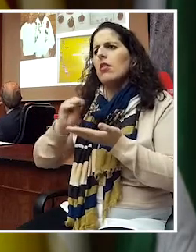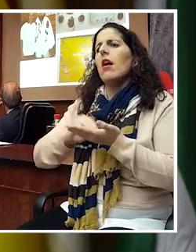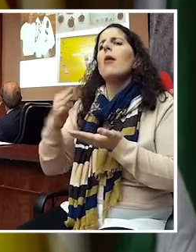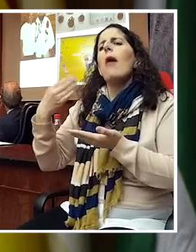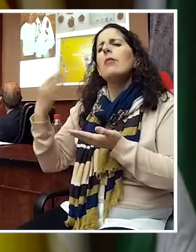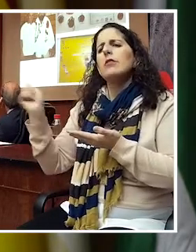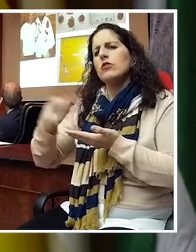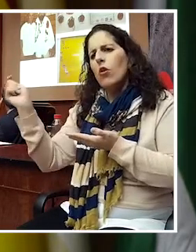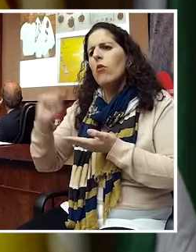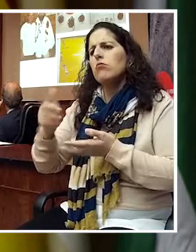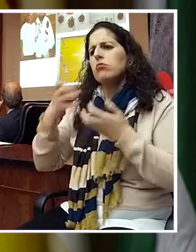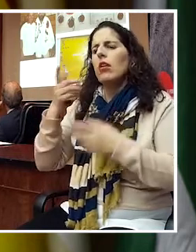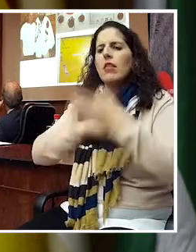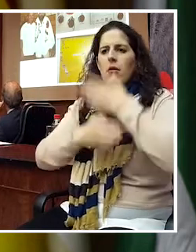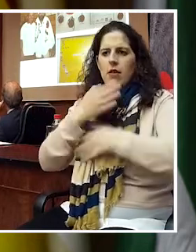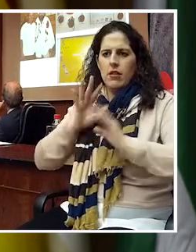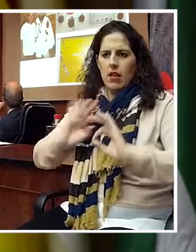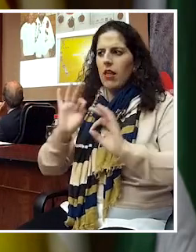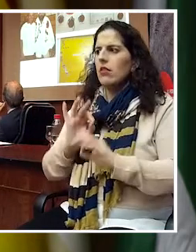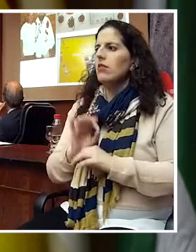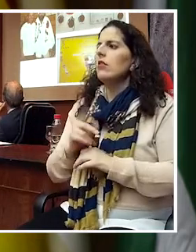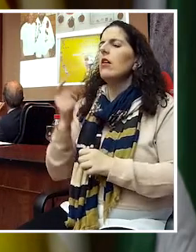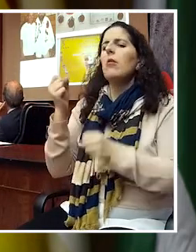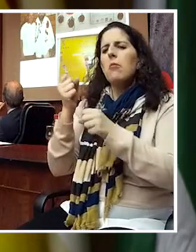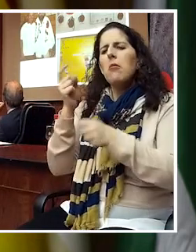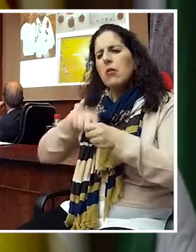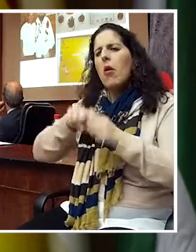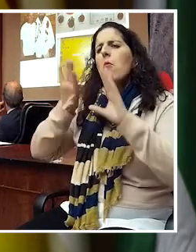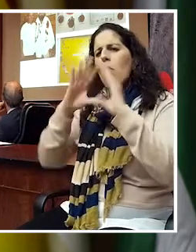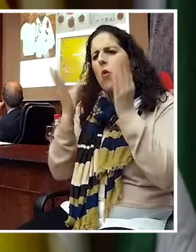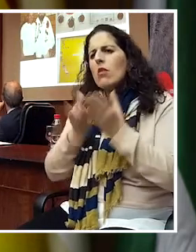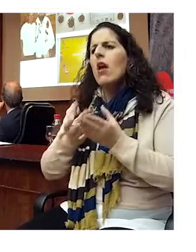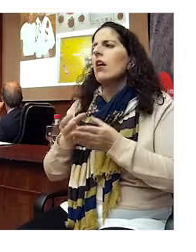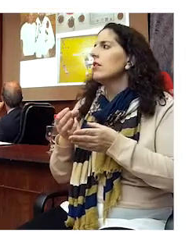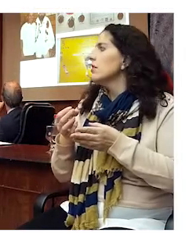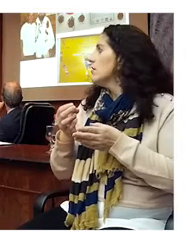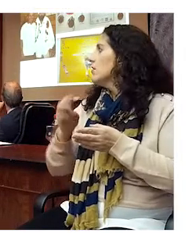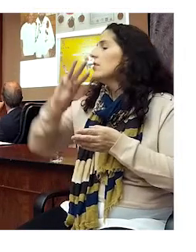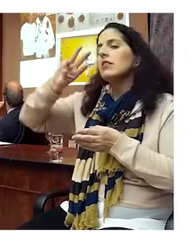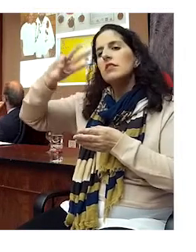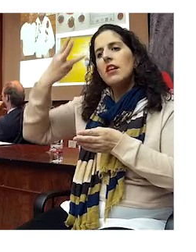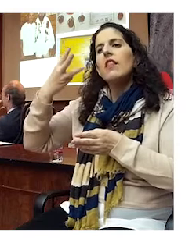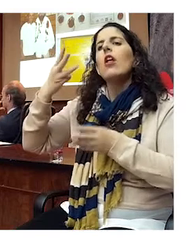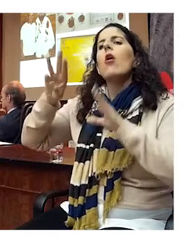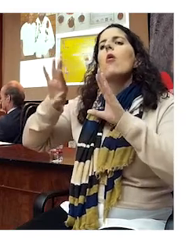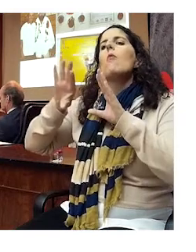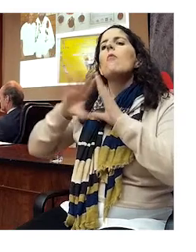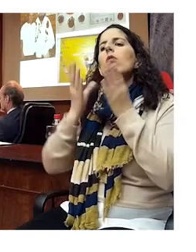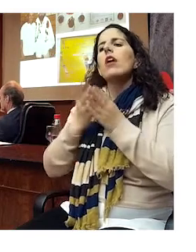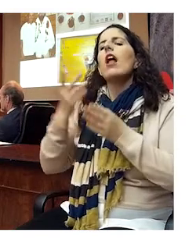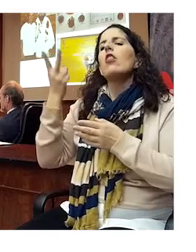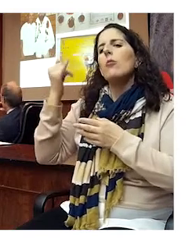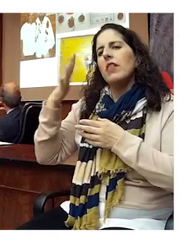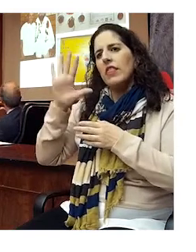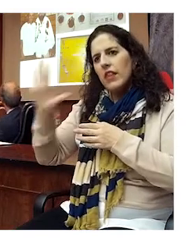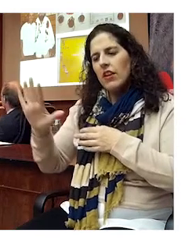bádminton para discapacitados, ha participado en mundiales, tercer clasificado en el Mundial de Taiwán en